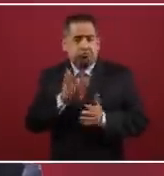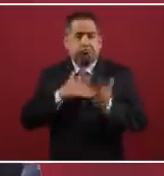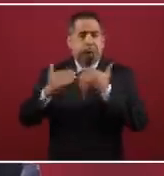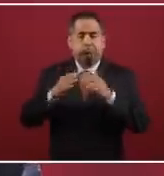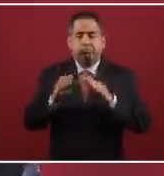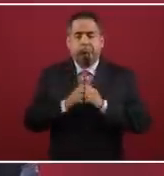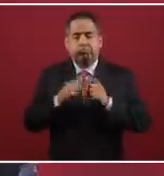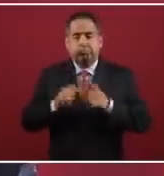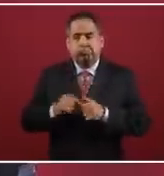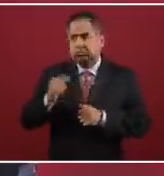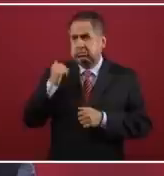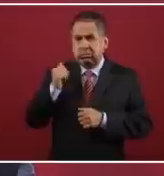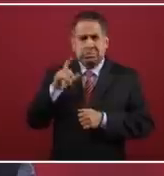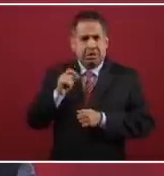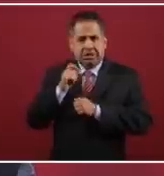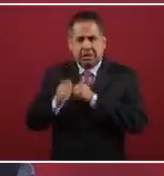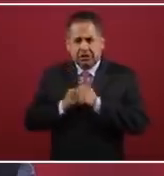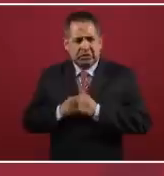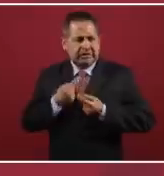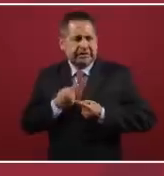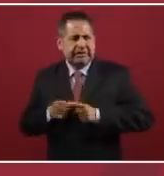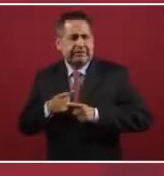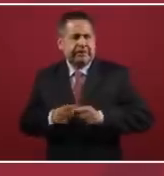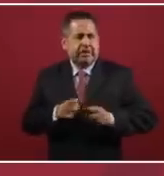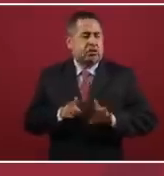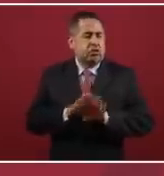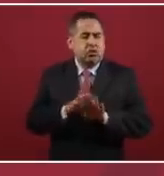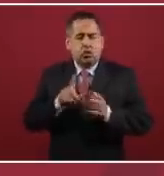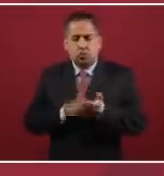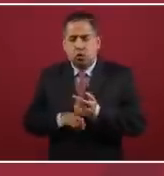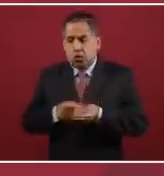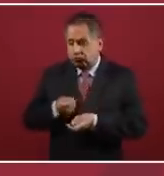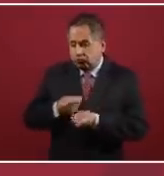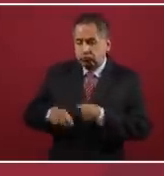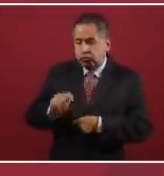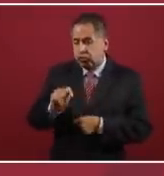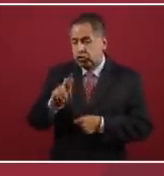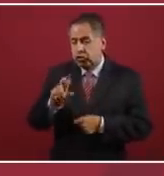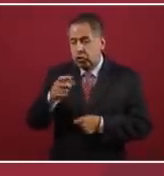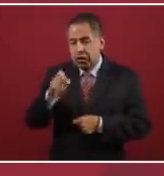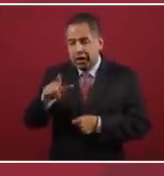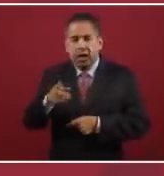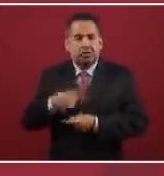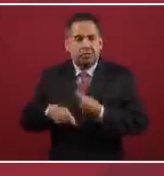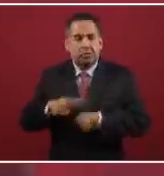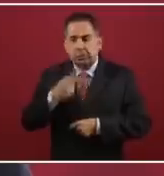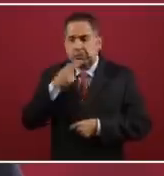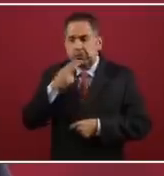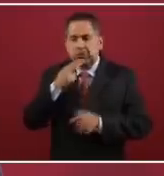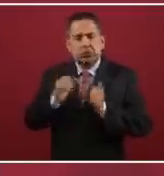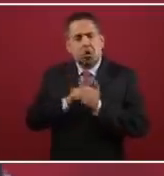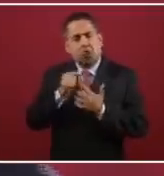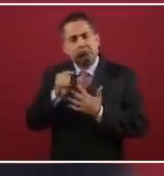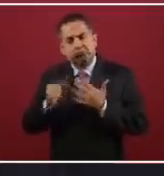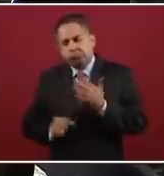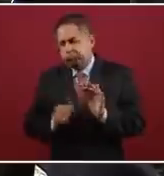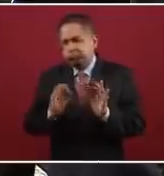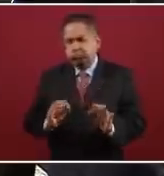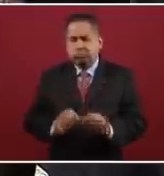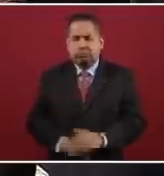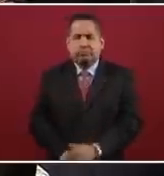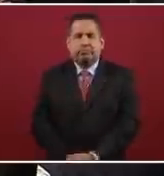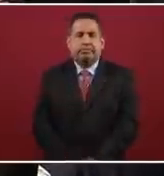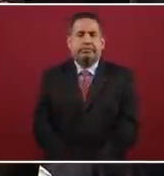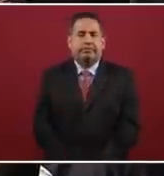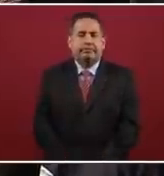a través de las últimas dos décadas distintos mecanismos y el troquelado ha dado muy buen resultado combinado con otras normativas. Muchas